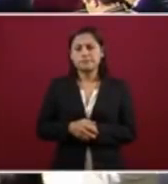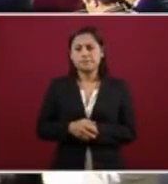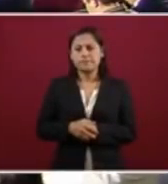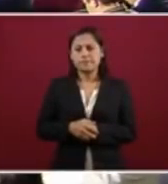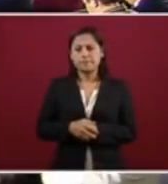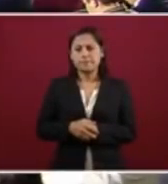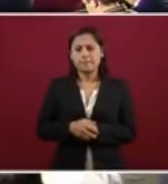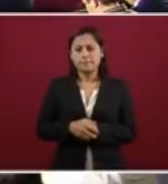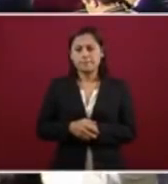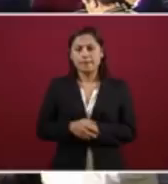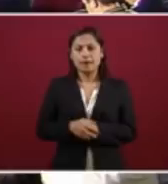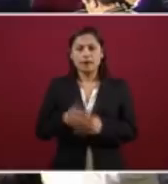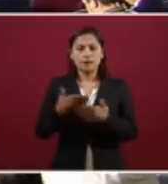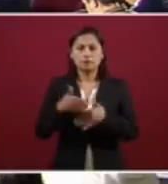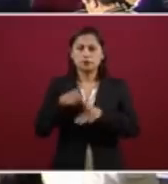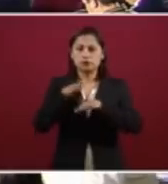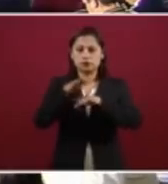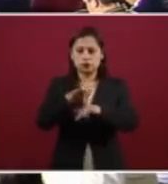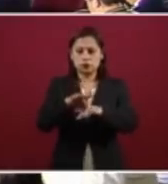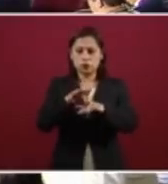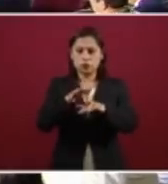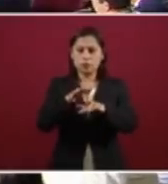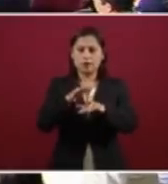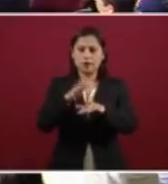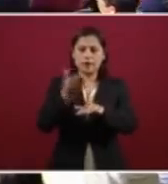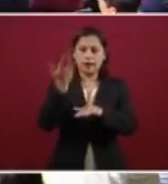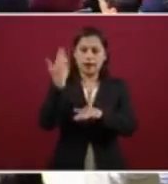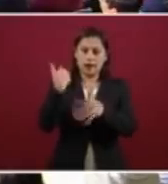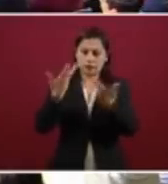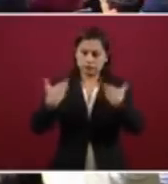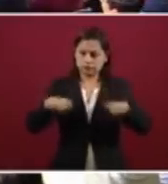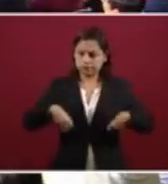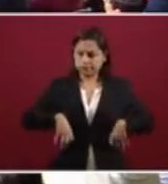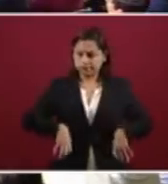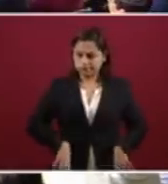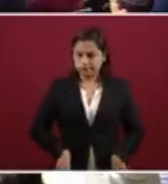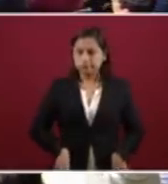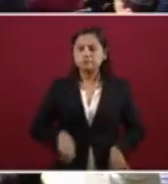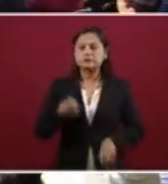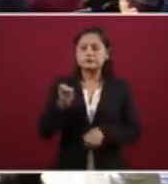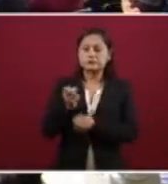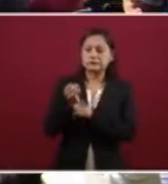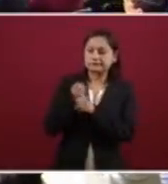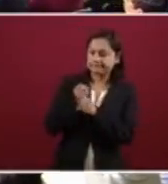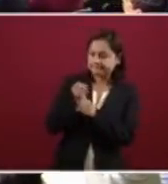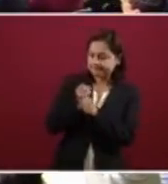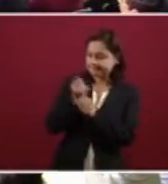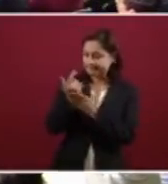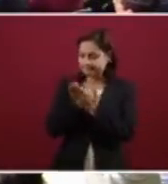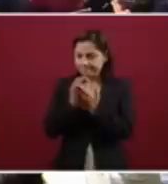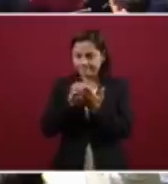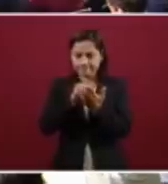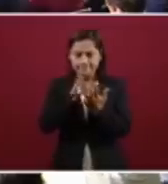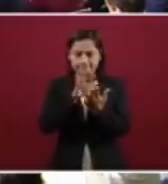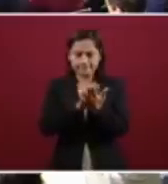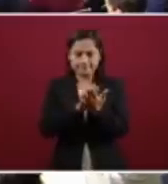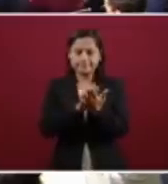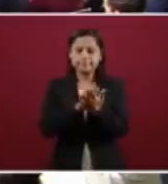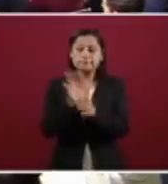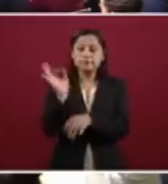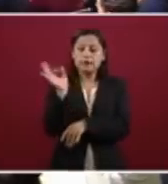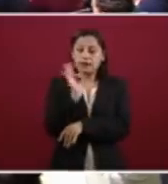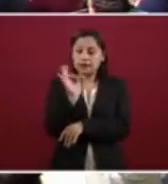En relación al estimado de desviación, prácticamente, vuelvo a reiterar, este es un dato que podemos concluir de